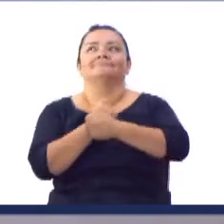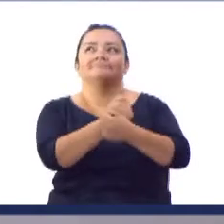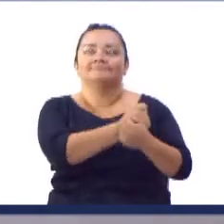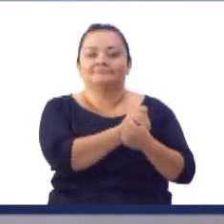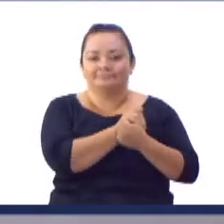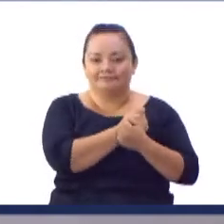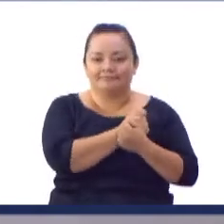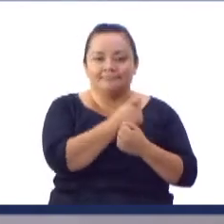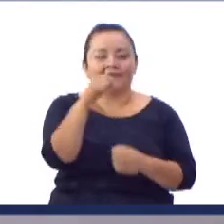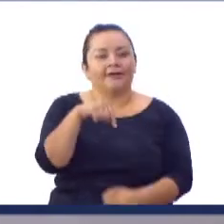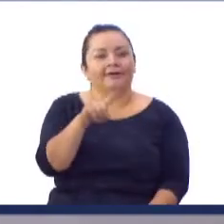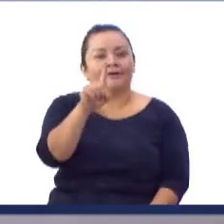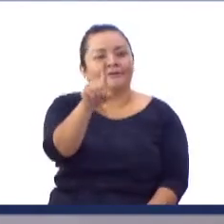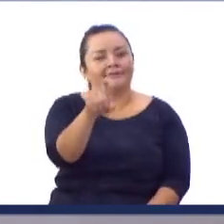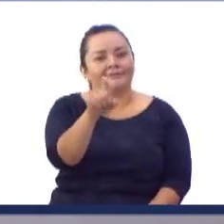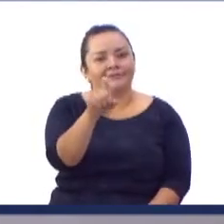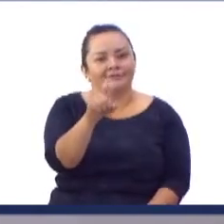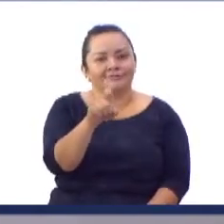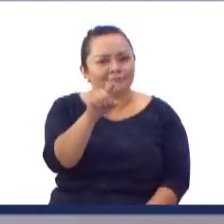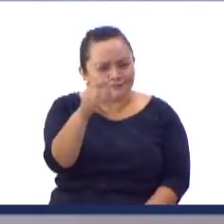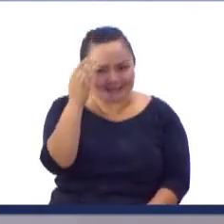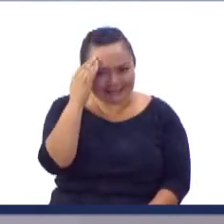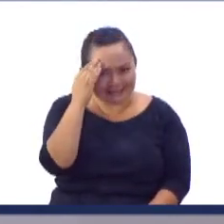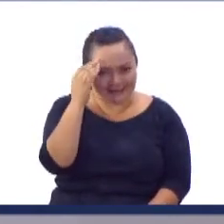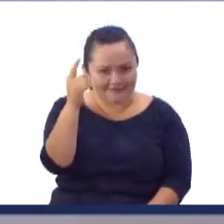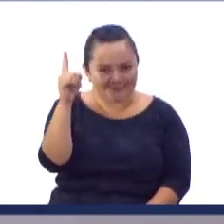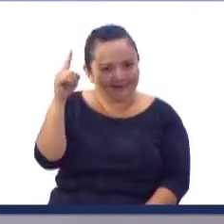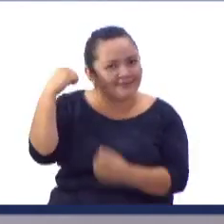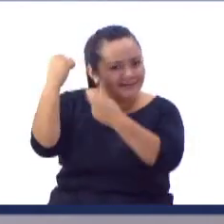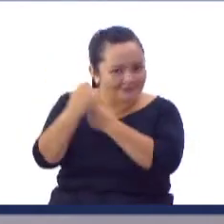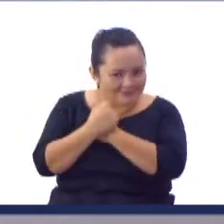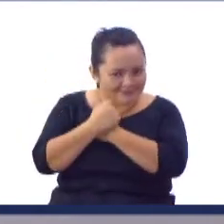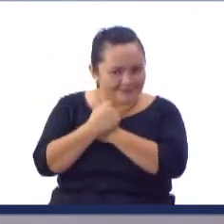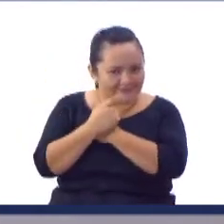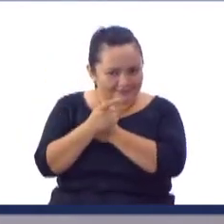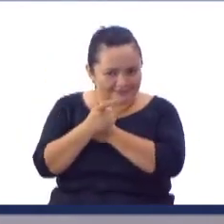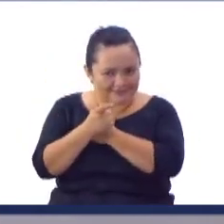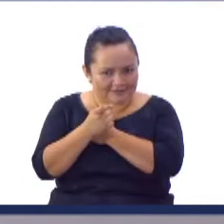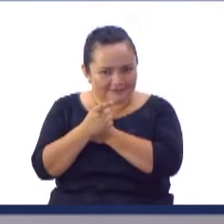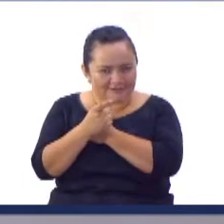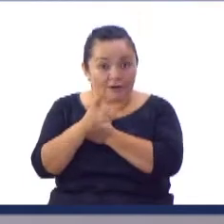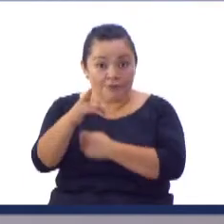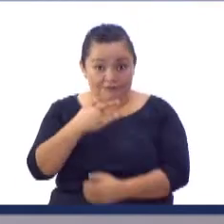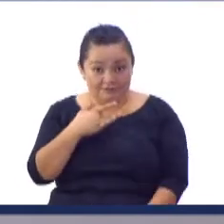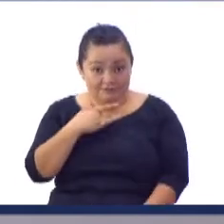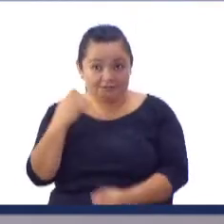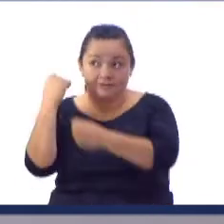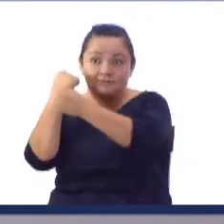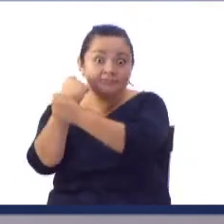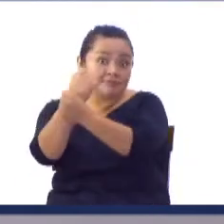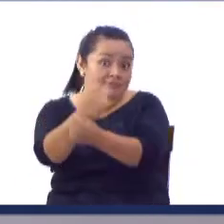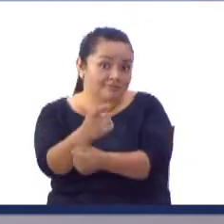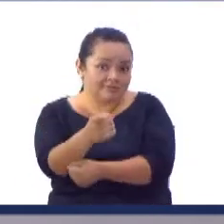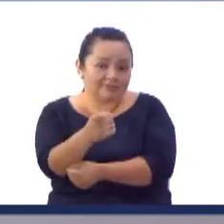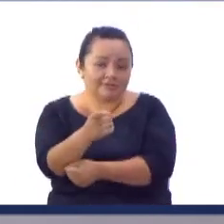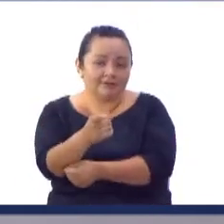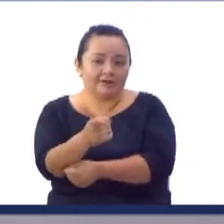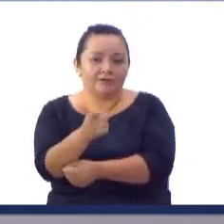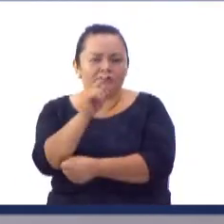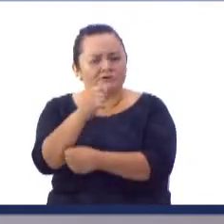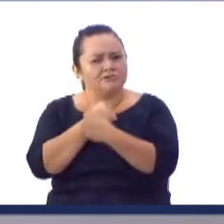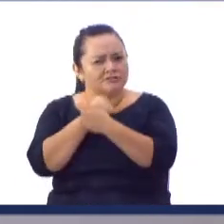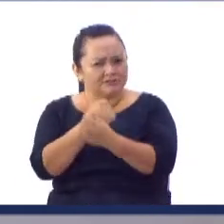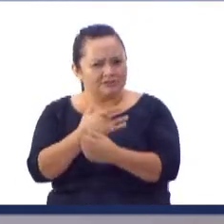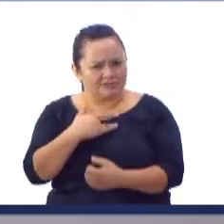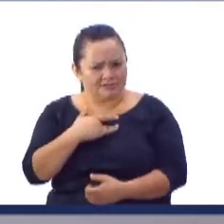ahora la pregunta es usted sabe que ama usted se siente amado usted se siente